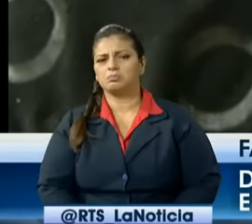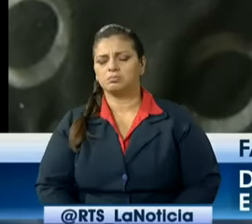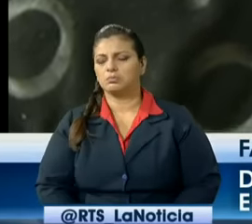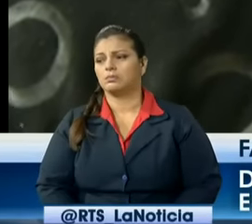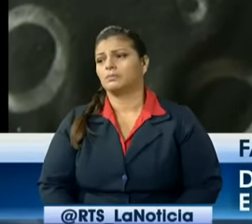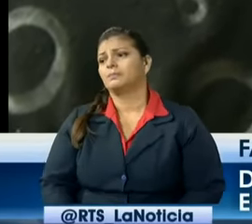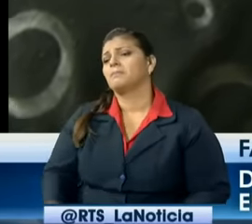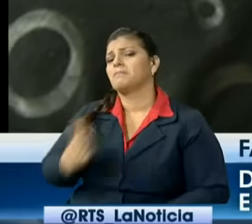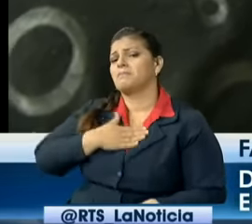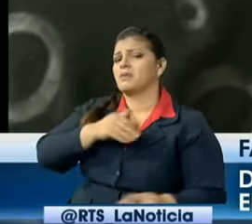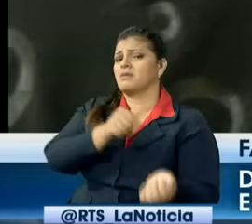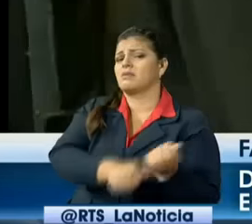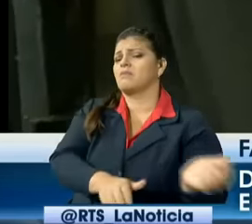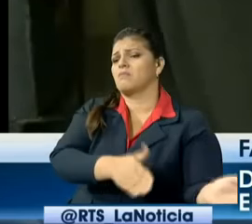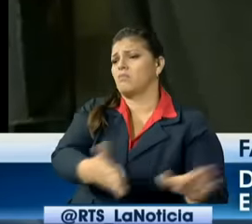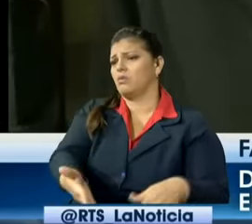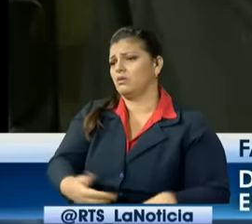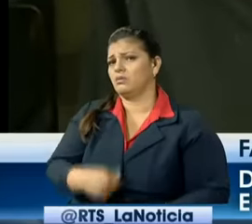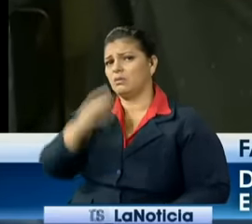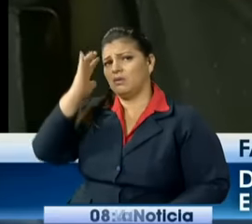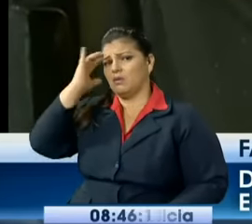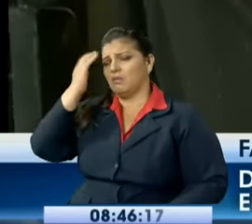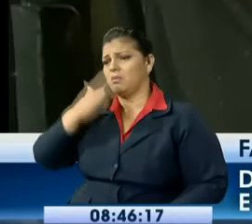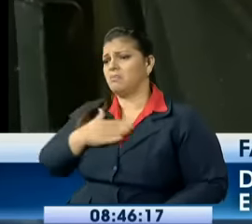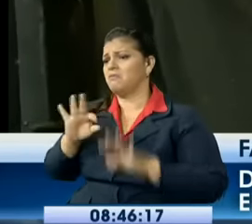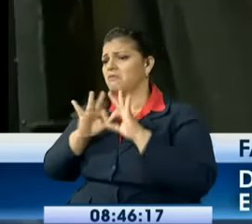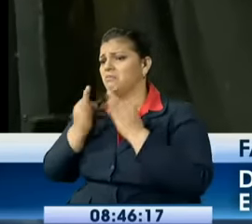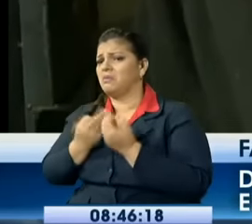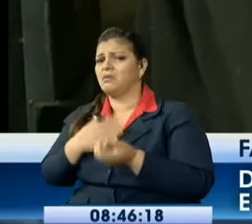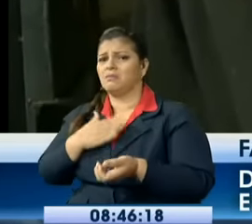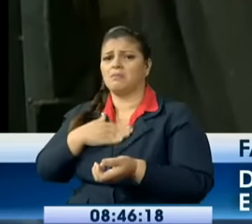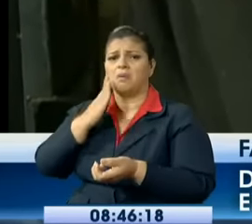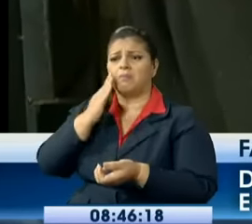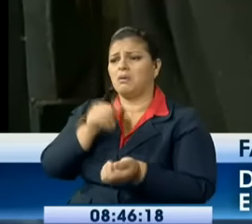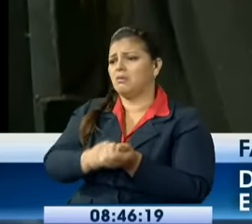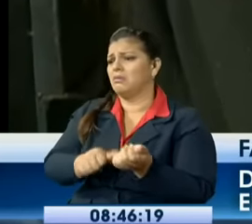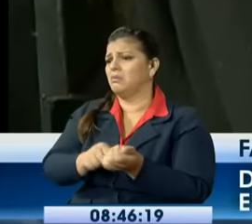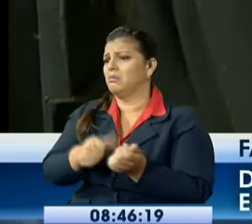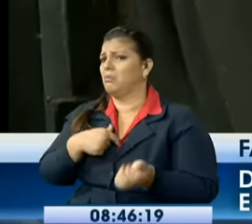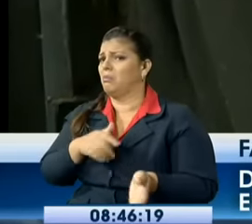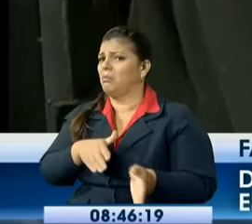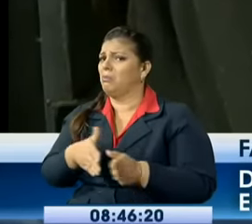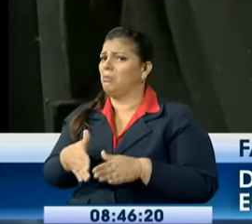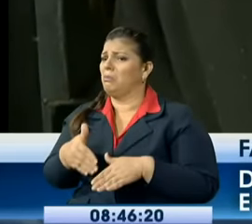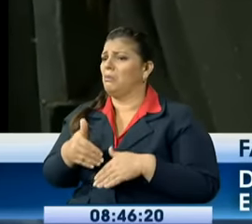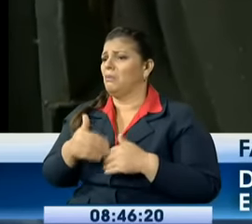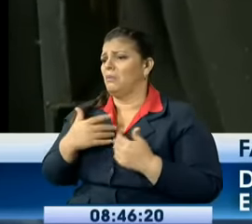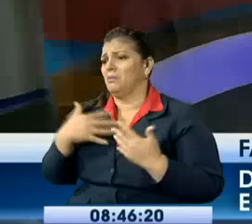Si así pudieron matar a mi hermano, ¿qué les cuesta matar a un familiar, a sus hijos, a mi madre? Informó Jorge Escobar.